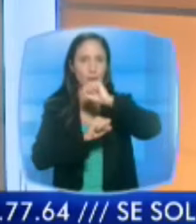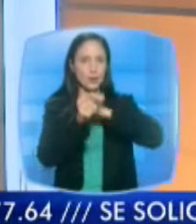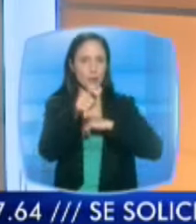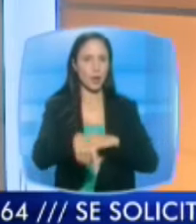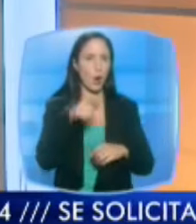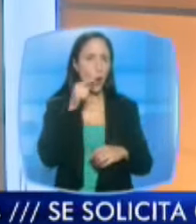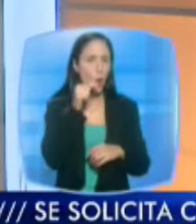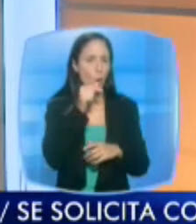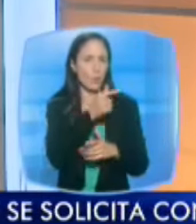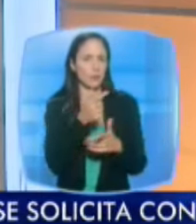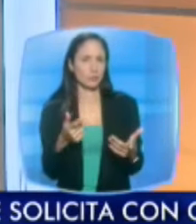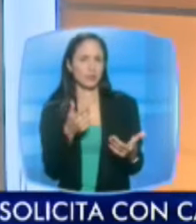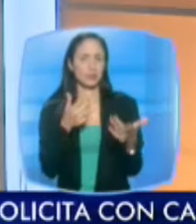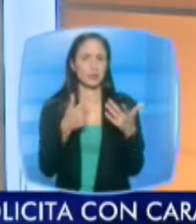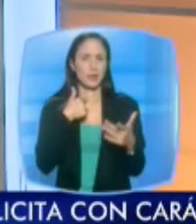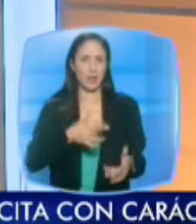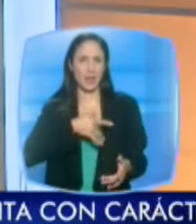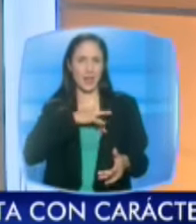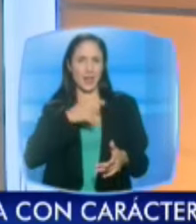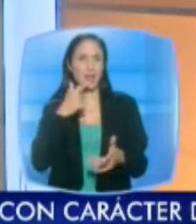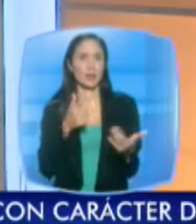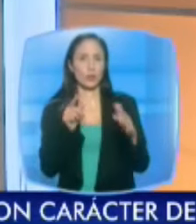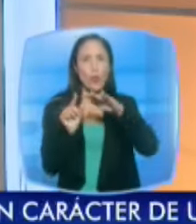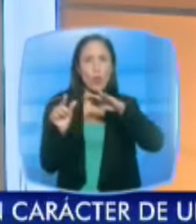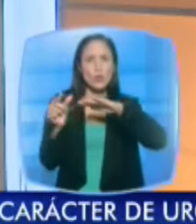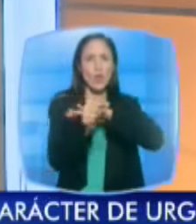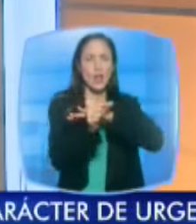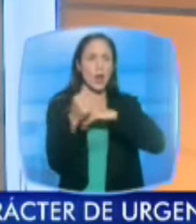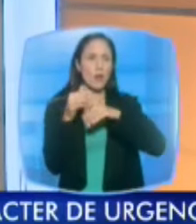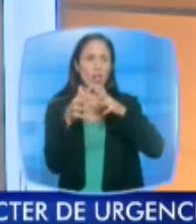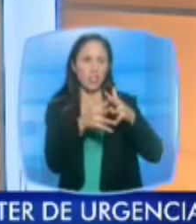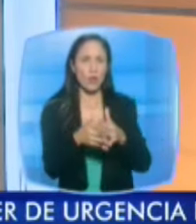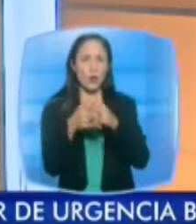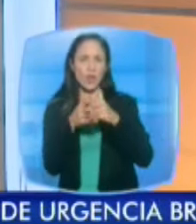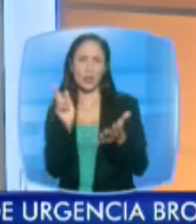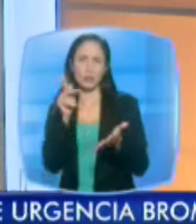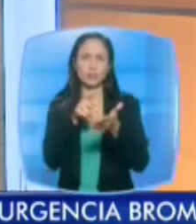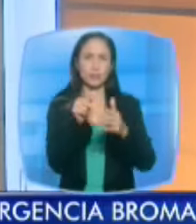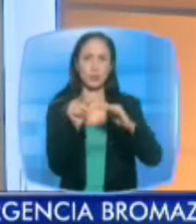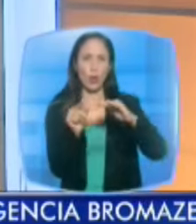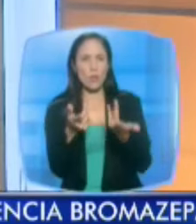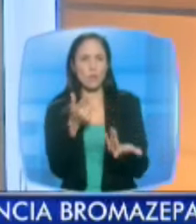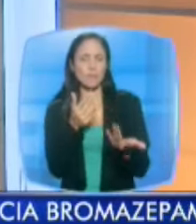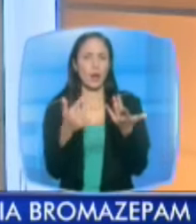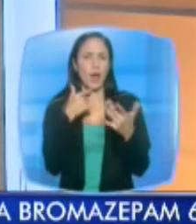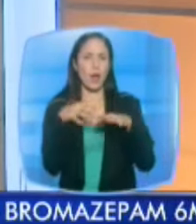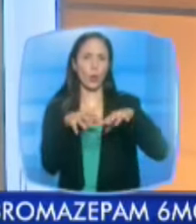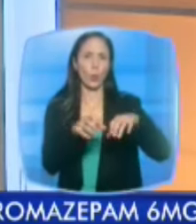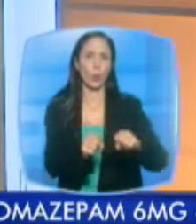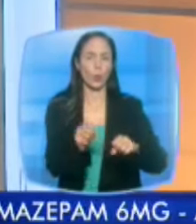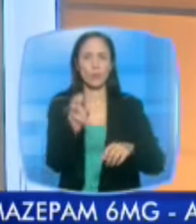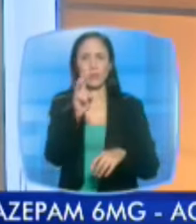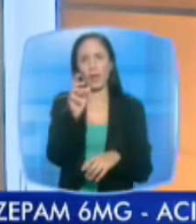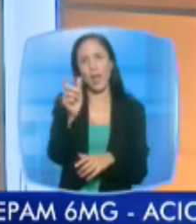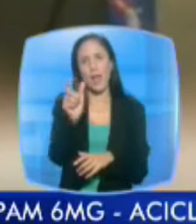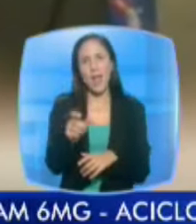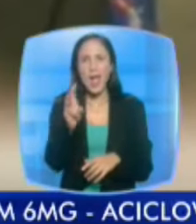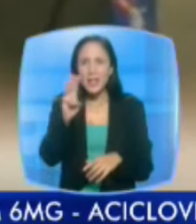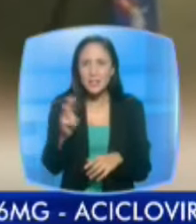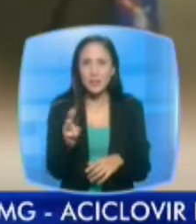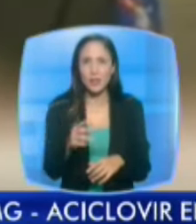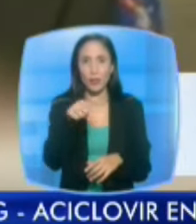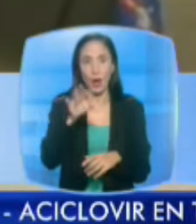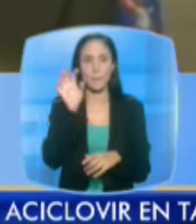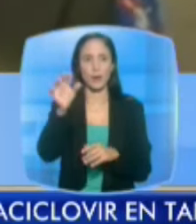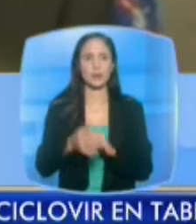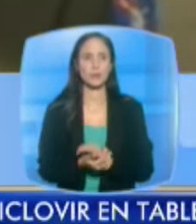de funcionarios de Estados Unidos a Guyana forma parte de un plan que busca despojarle el territorio Esequibo a nuestro país. Durante